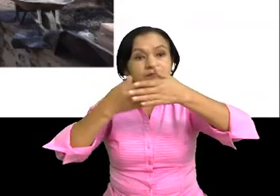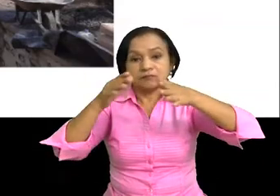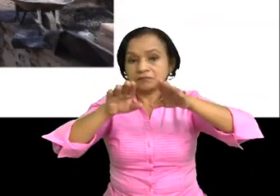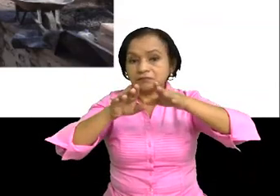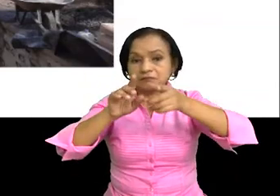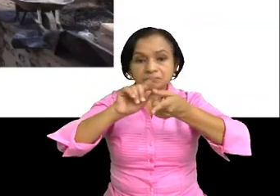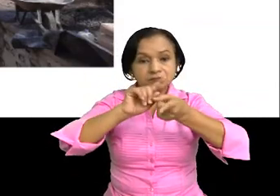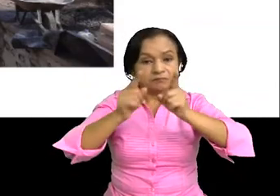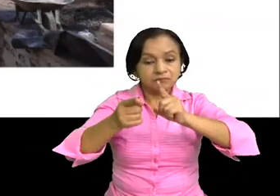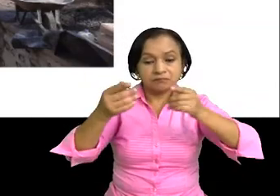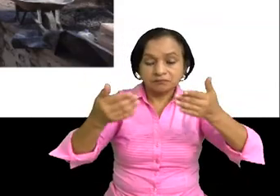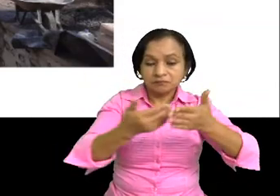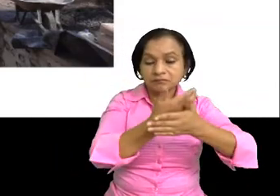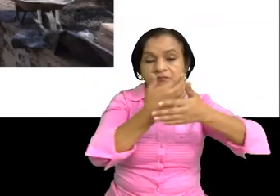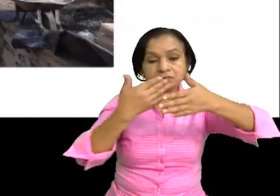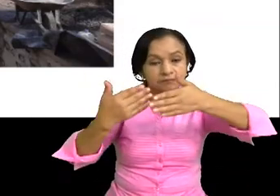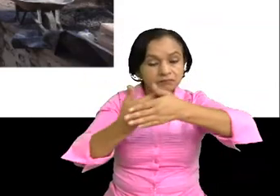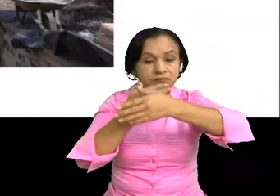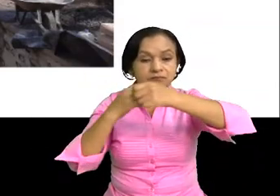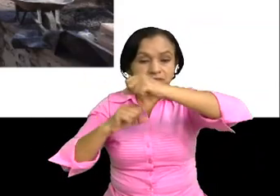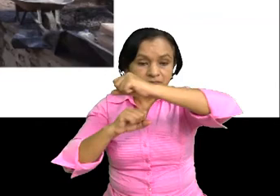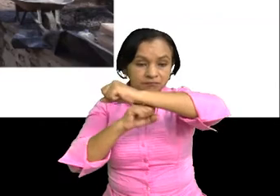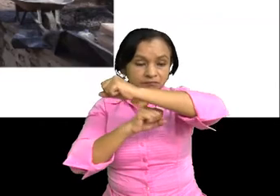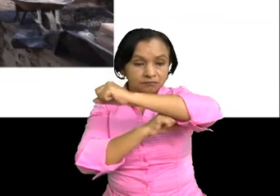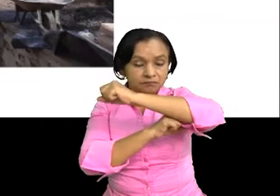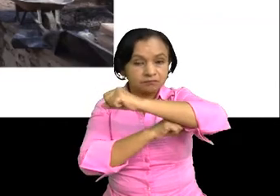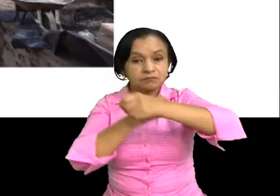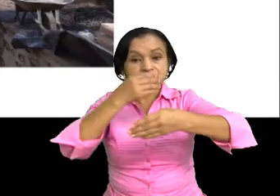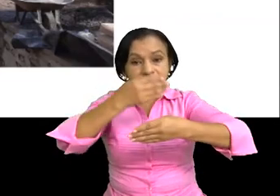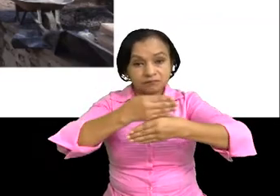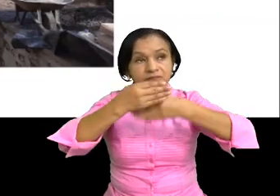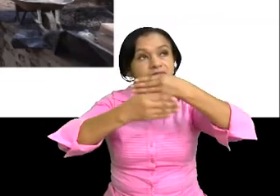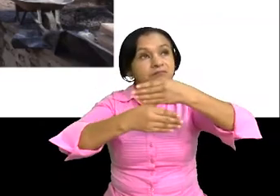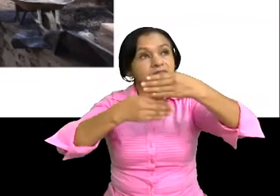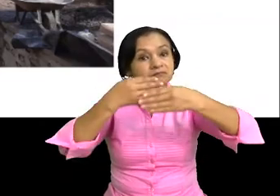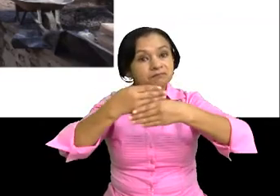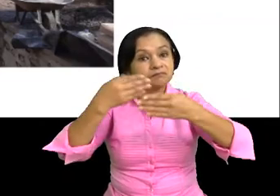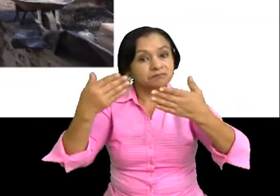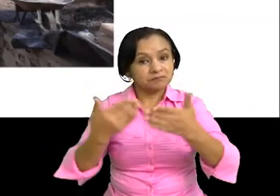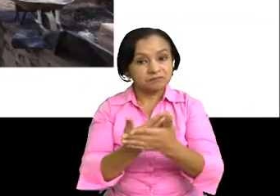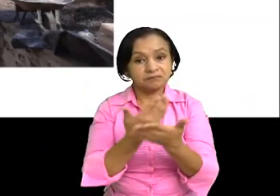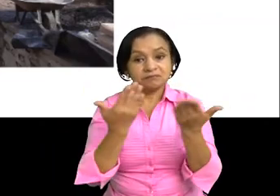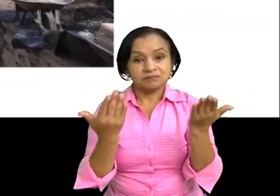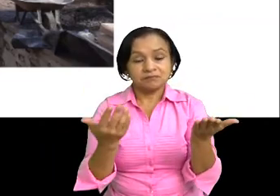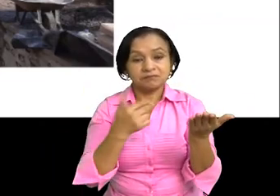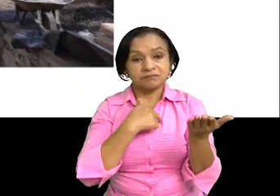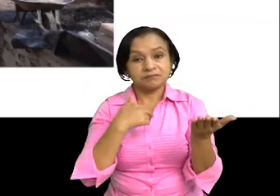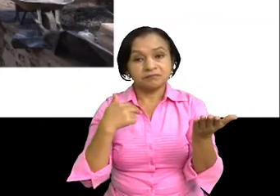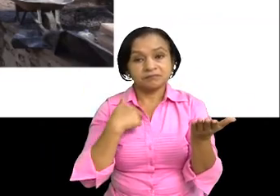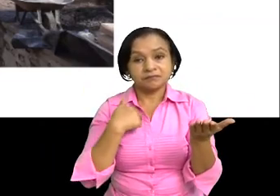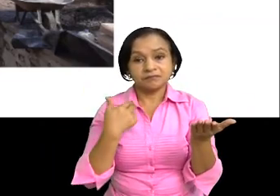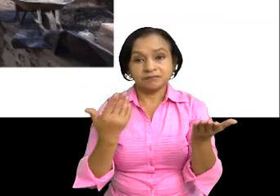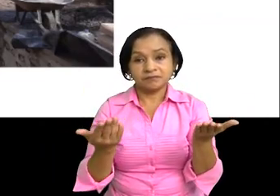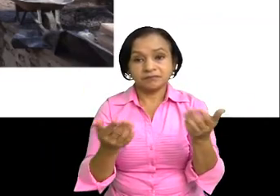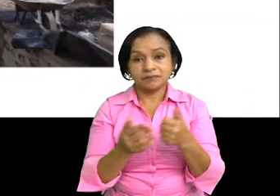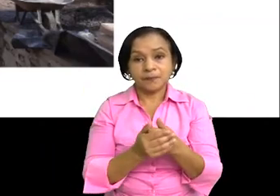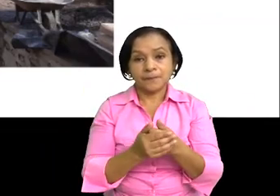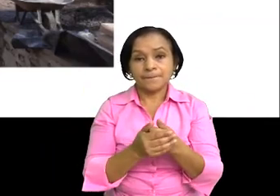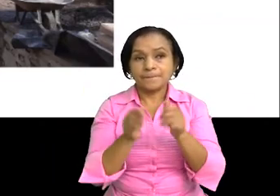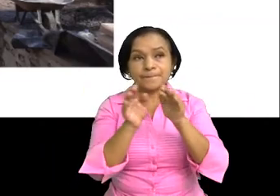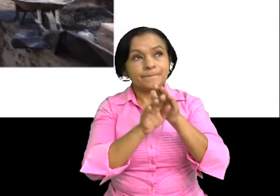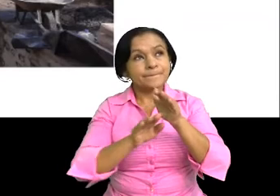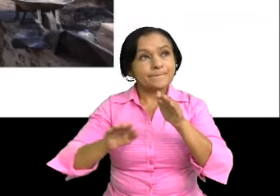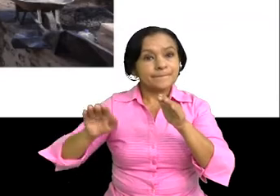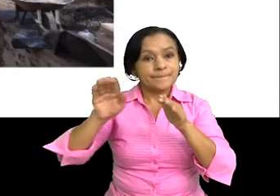demolida la pequeña obra que existía anteriormente y reconstruido y hecho con muchos más